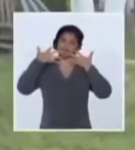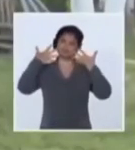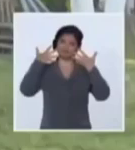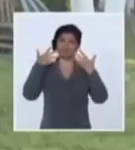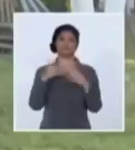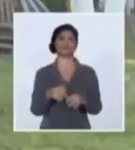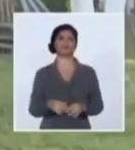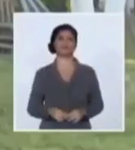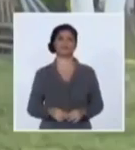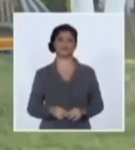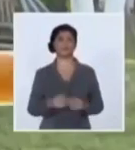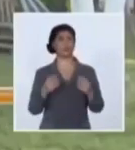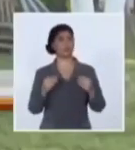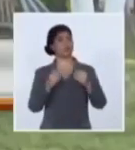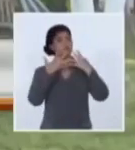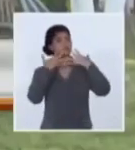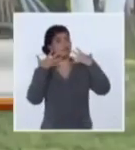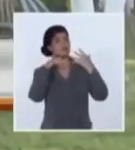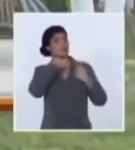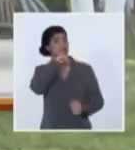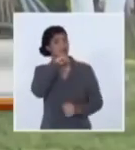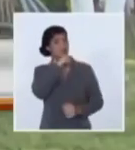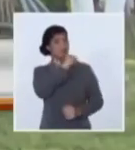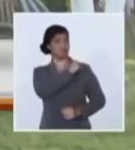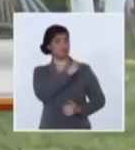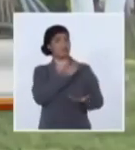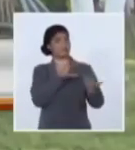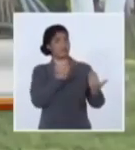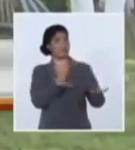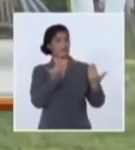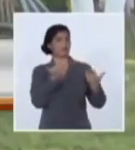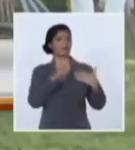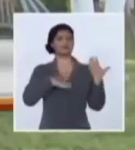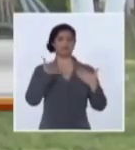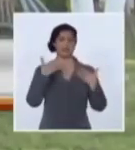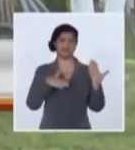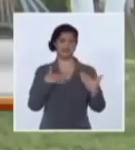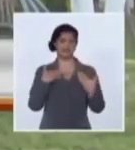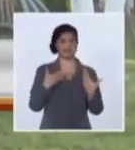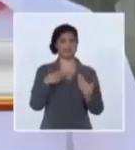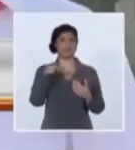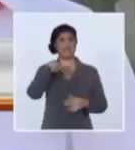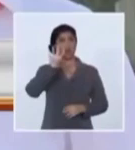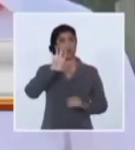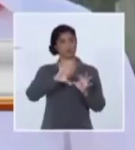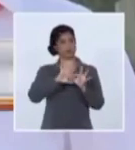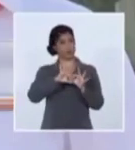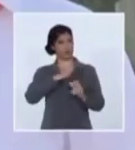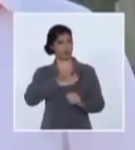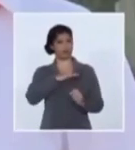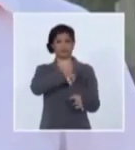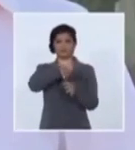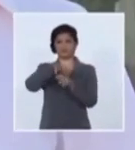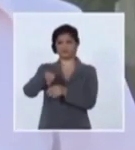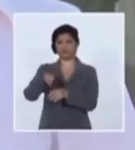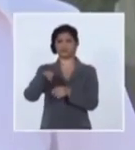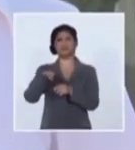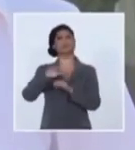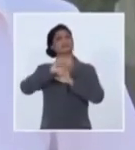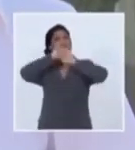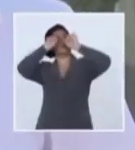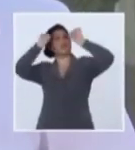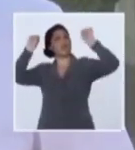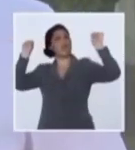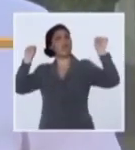muy feliz mi mamá me despertó muy contenta porque estaba muy ansiosa de que ya empezara mi cuarto grado amanecí feliz